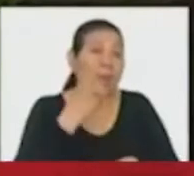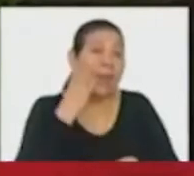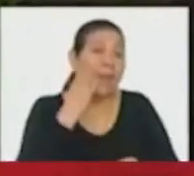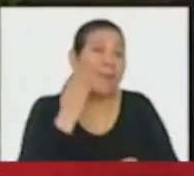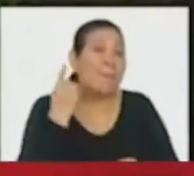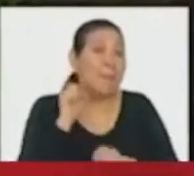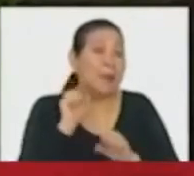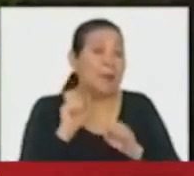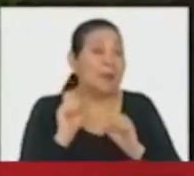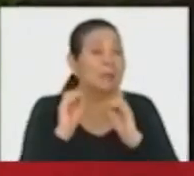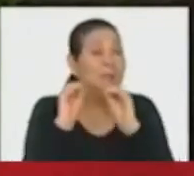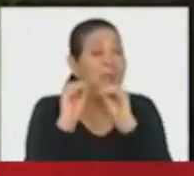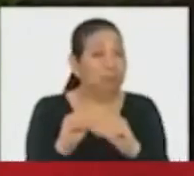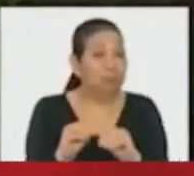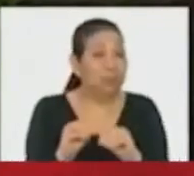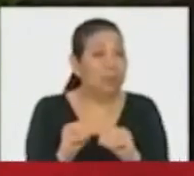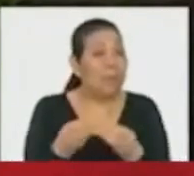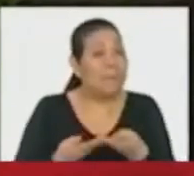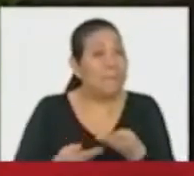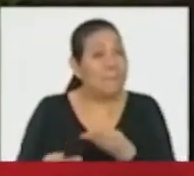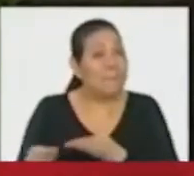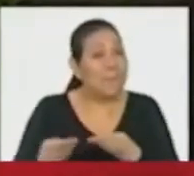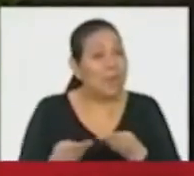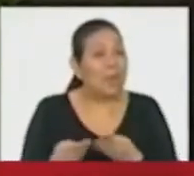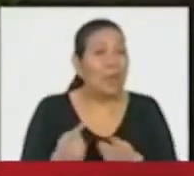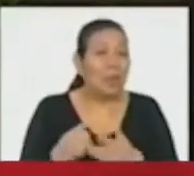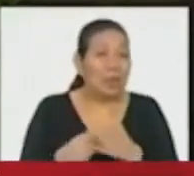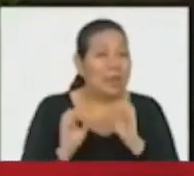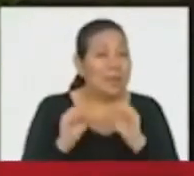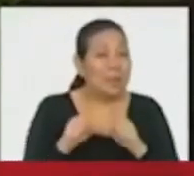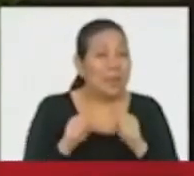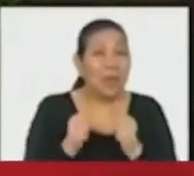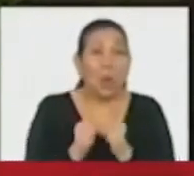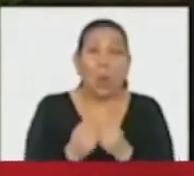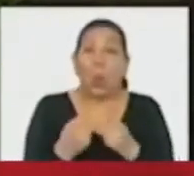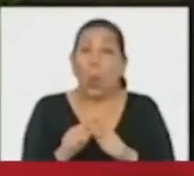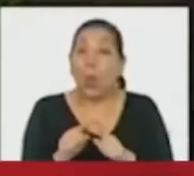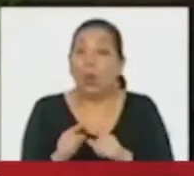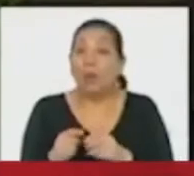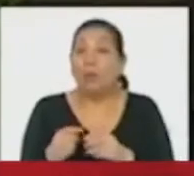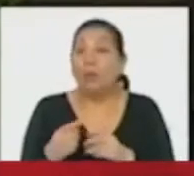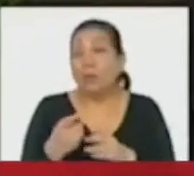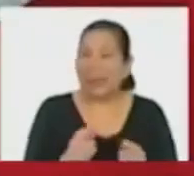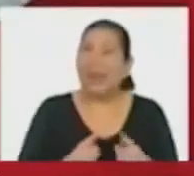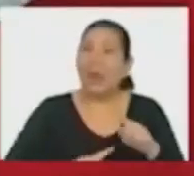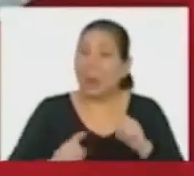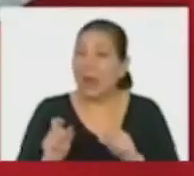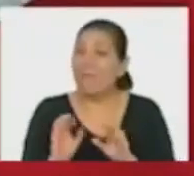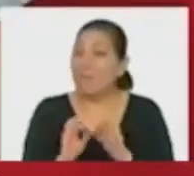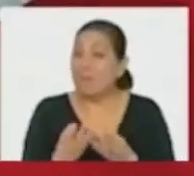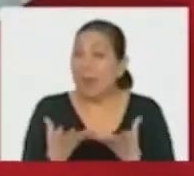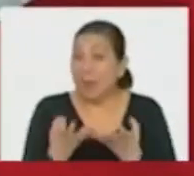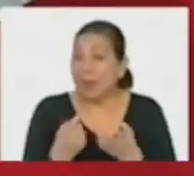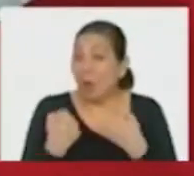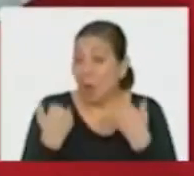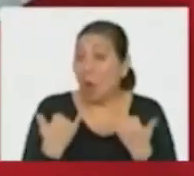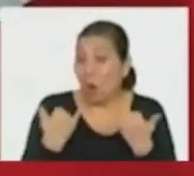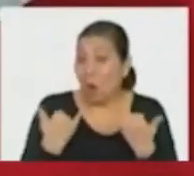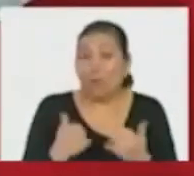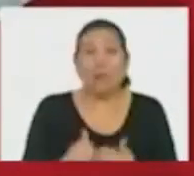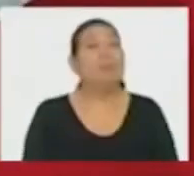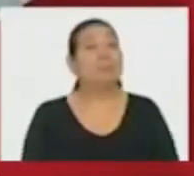para poder ofrecer en el mercado algo que cumpla con los estándares internacionales queremos anunciar que